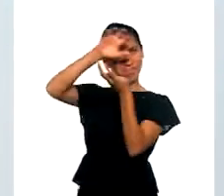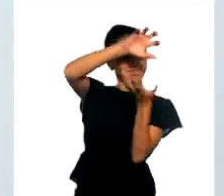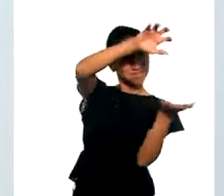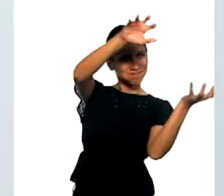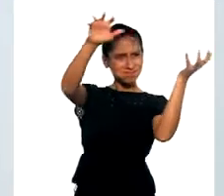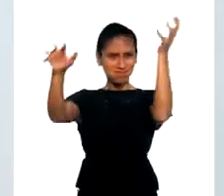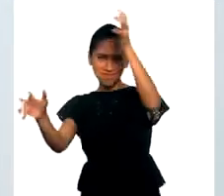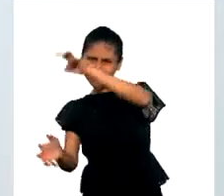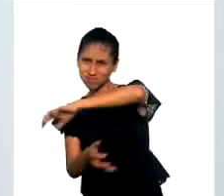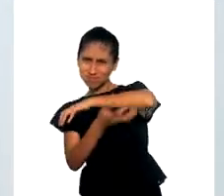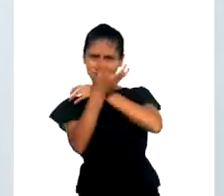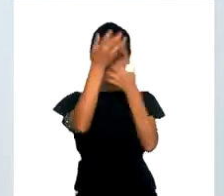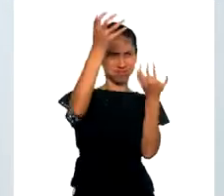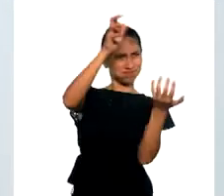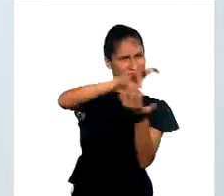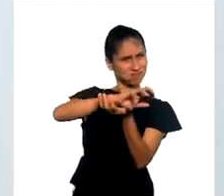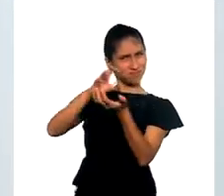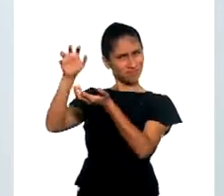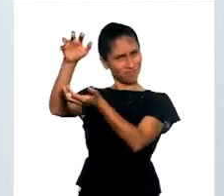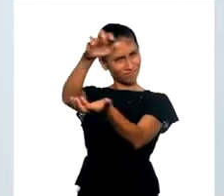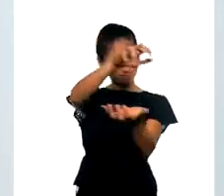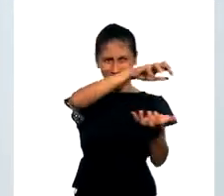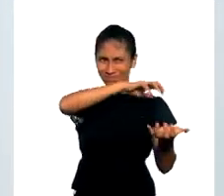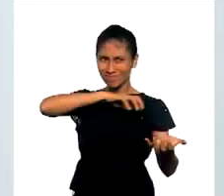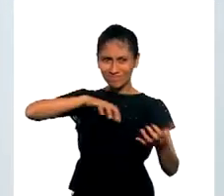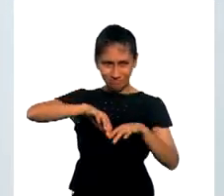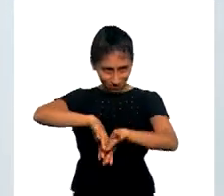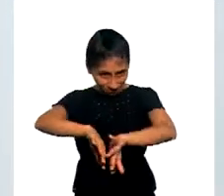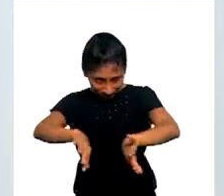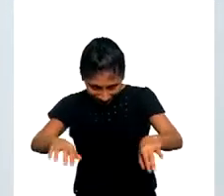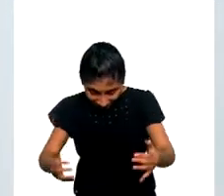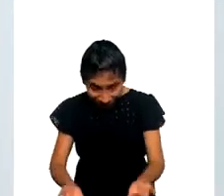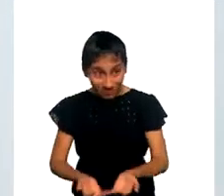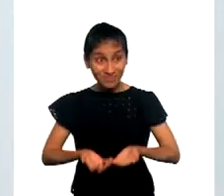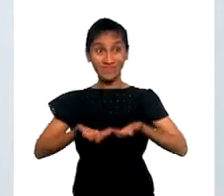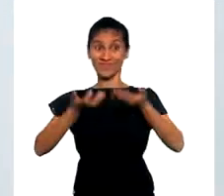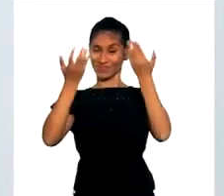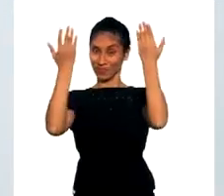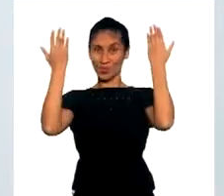energía vamos a pasarla por nuestro cuerpo